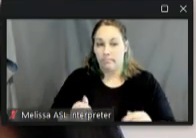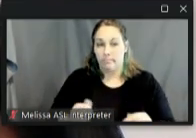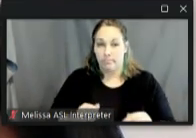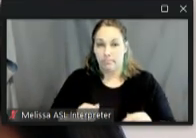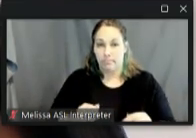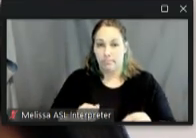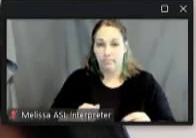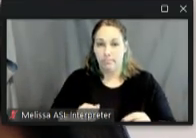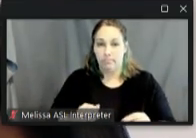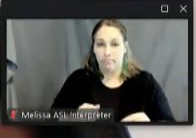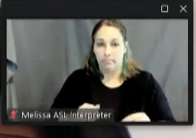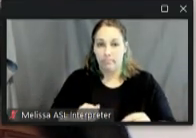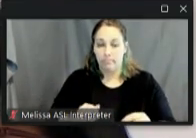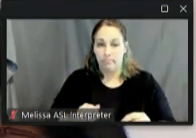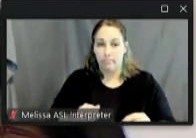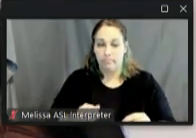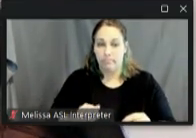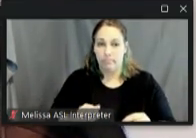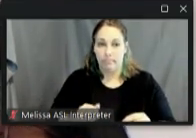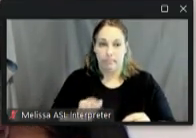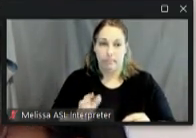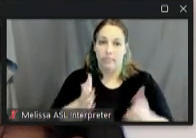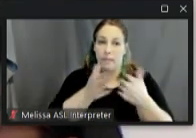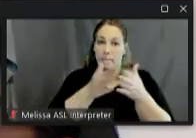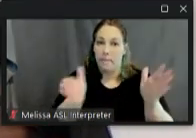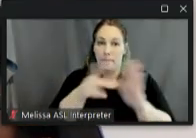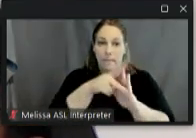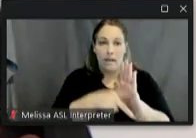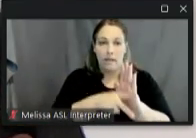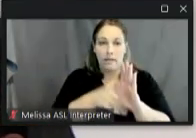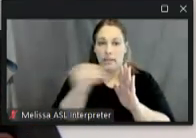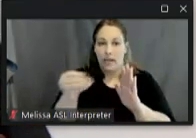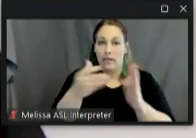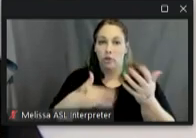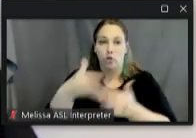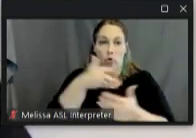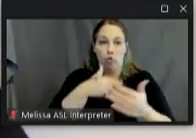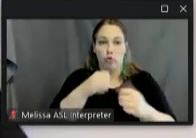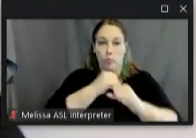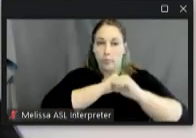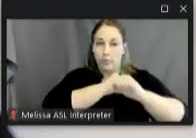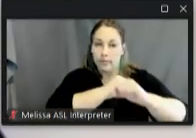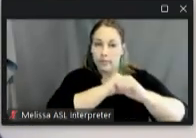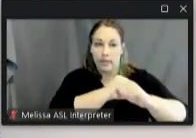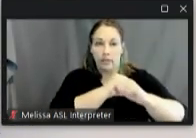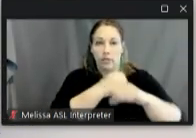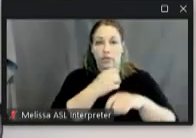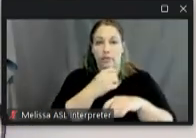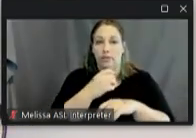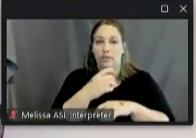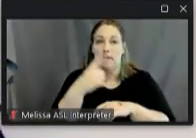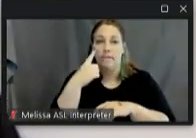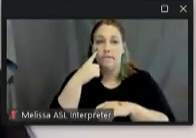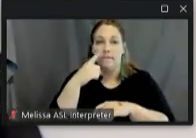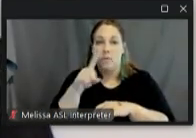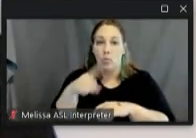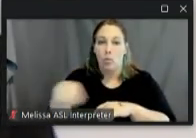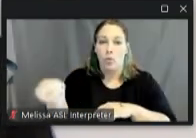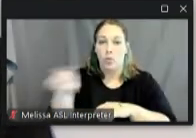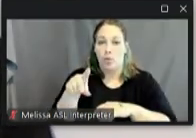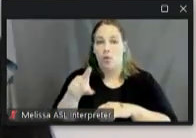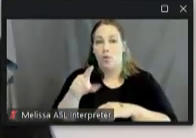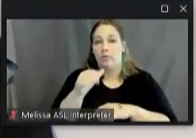social destinadas a la población en situación de extrema pobreza, pobreza y vulnerabilidad, para instituir